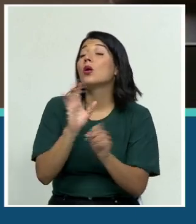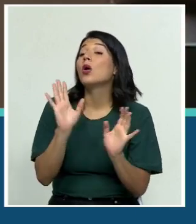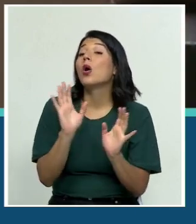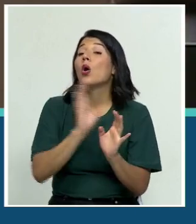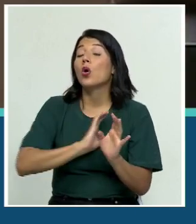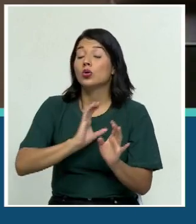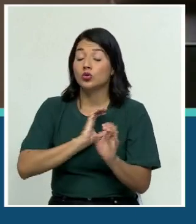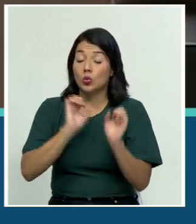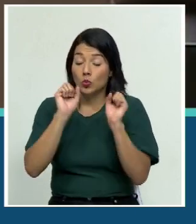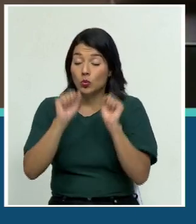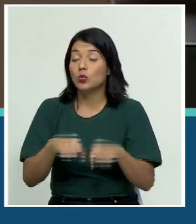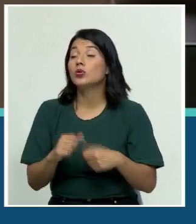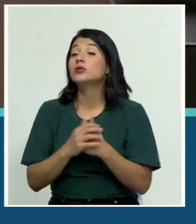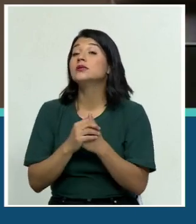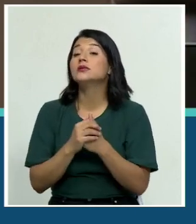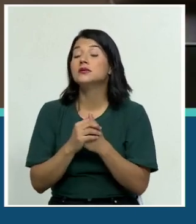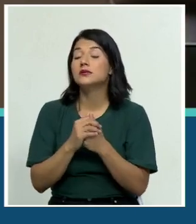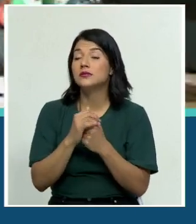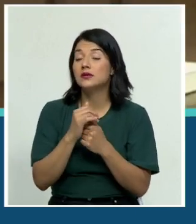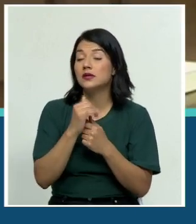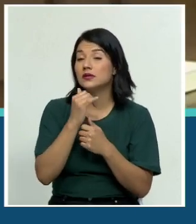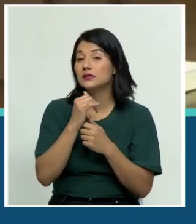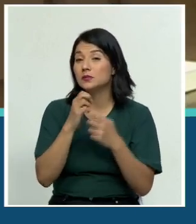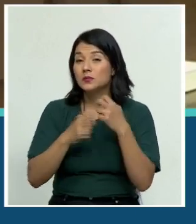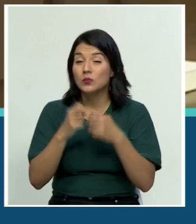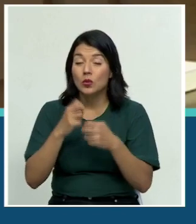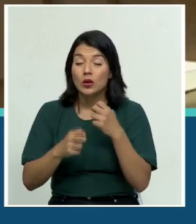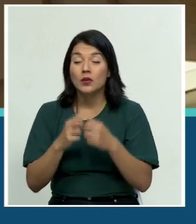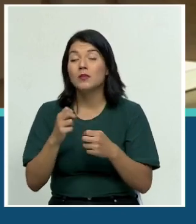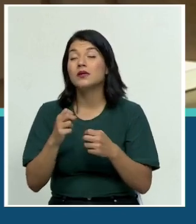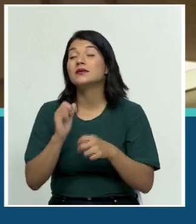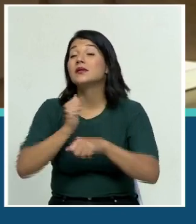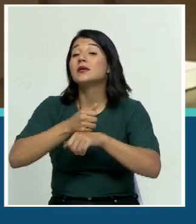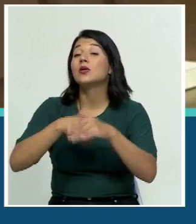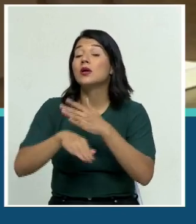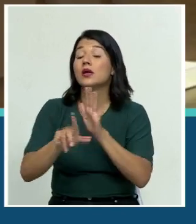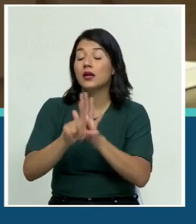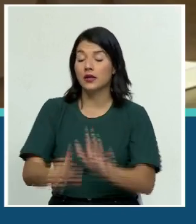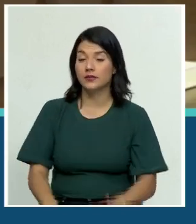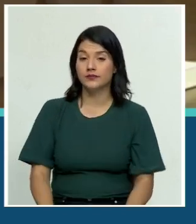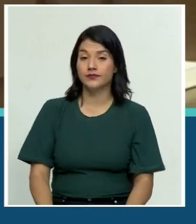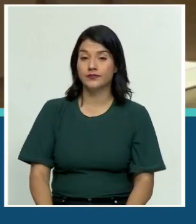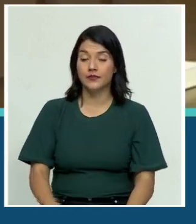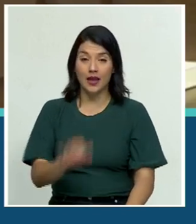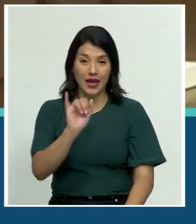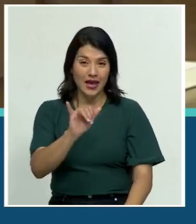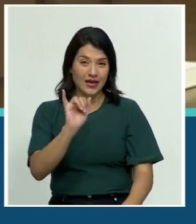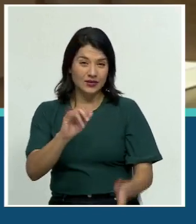infracciones y delitos previstos en la ley. A criterio del Frente Amplio, esto le